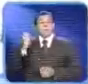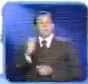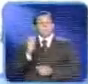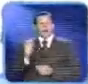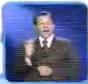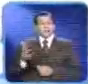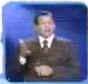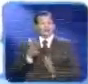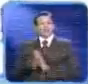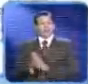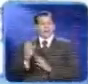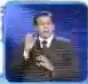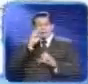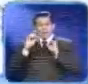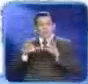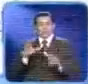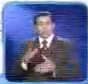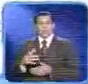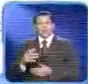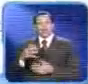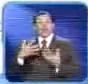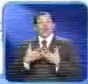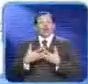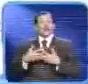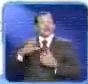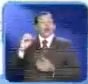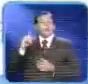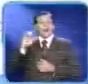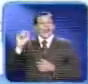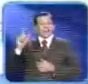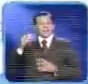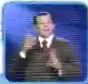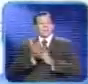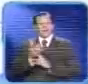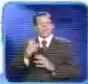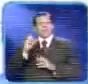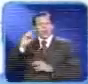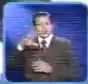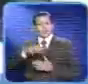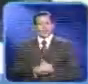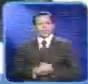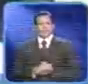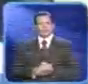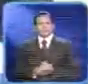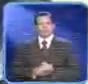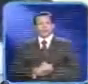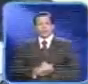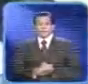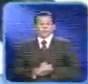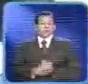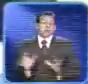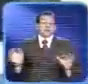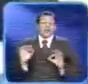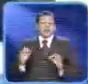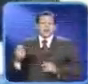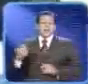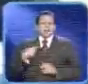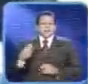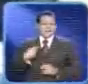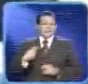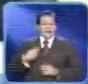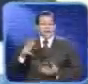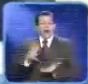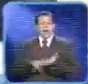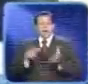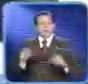por concepto de aseo urbano hace Corpoelec a través del recibo de luz. Pues no hemos obtenido ninguna